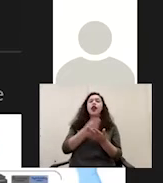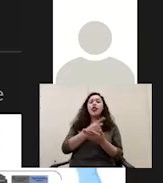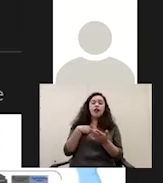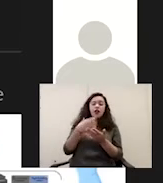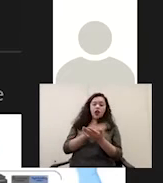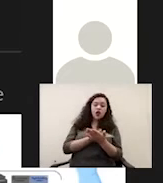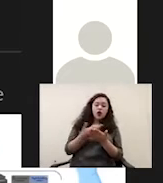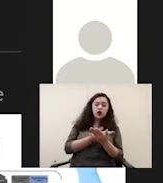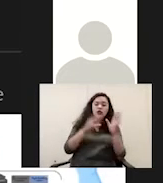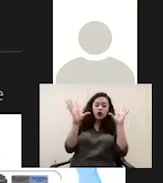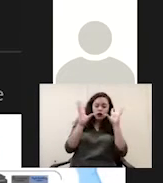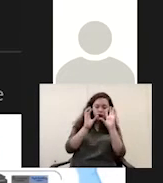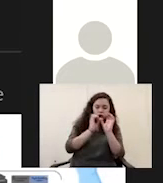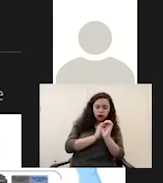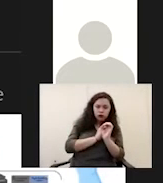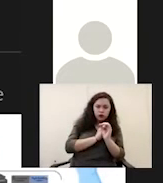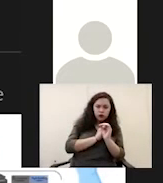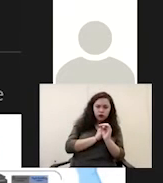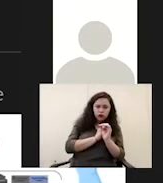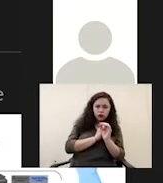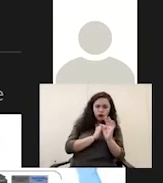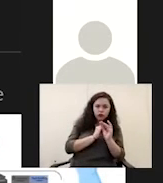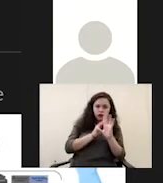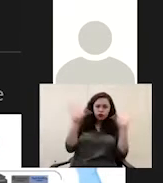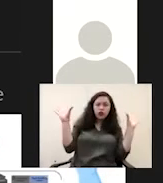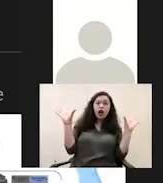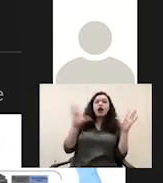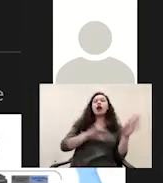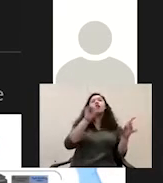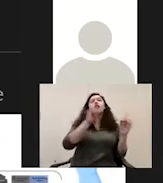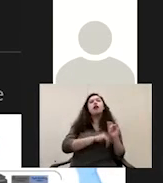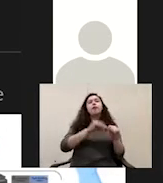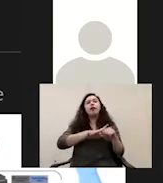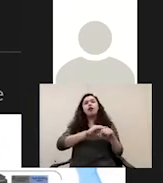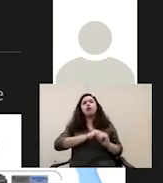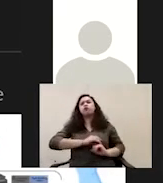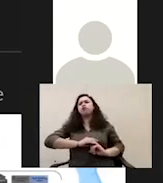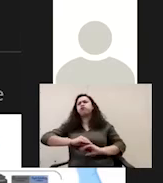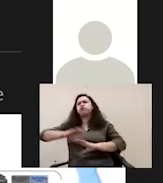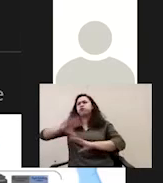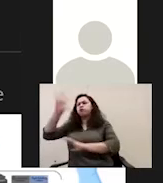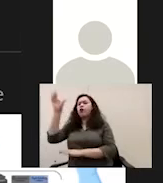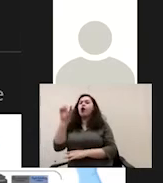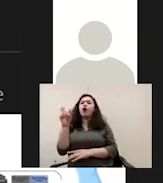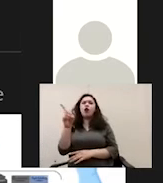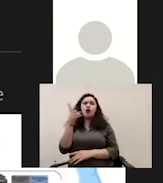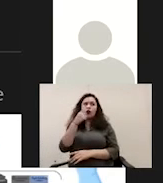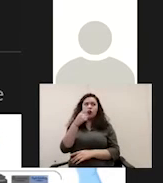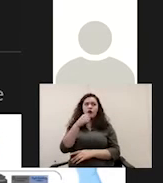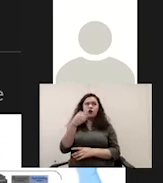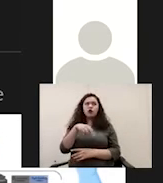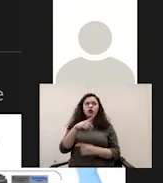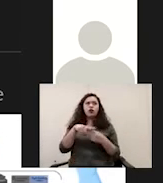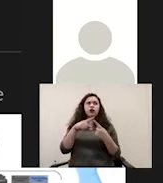a rosa muy intenso, casi rojo, que ya es una hipercloración. Pero nosotros estamos justamente entre la celda 3 y la